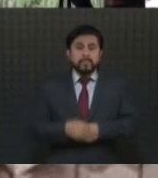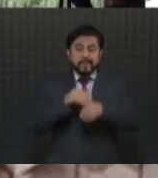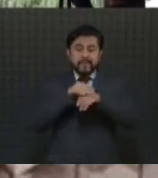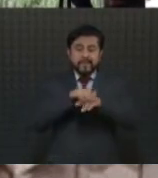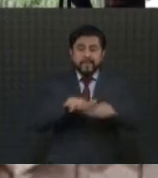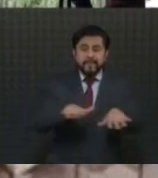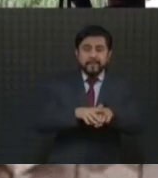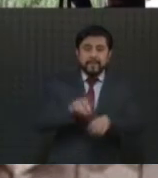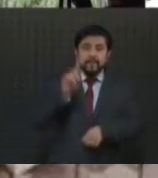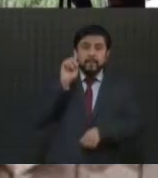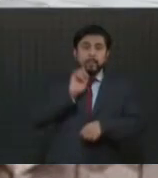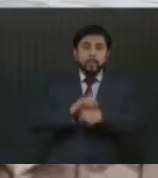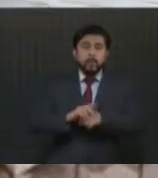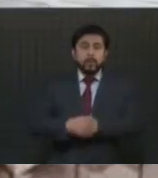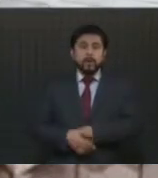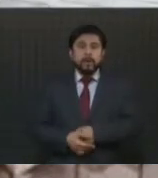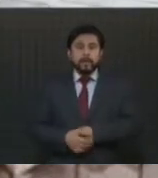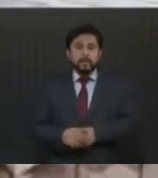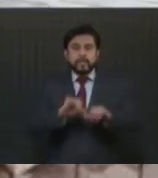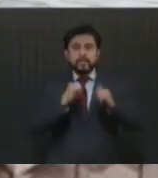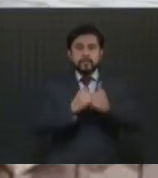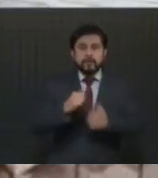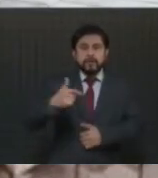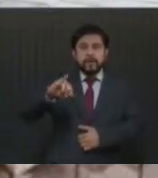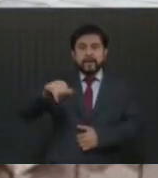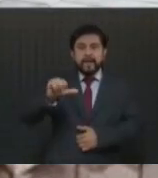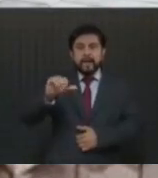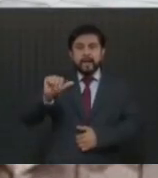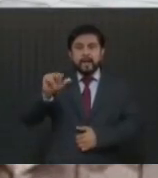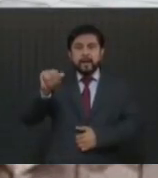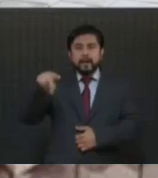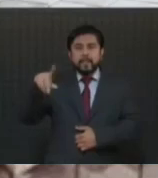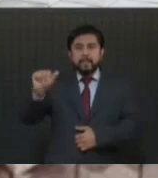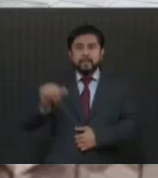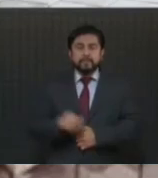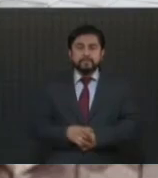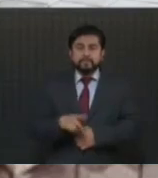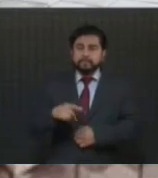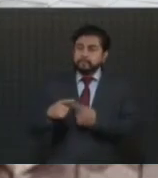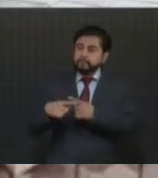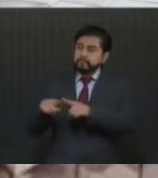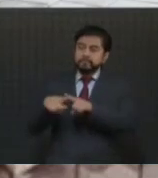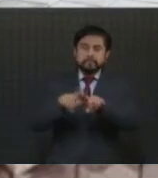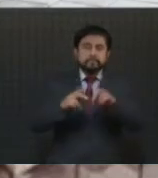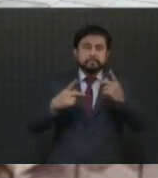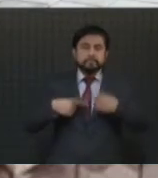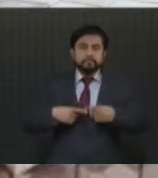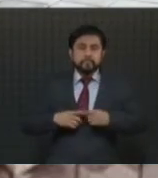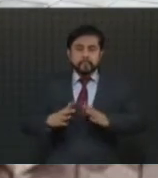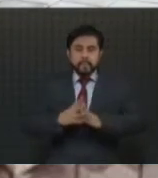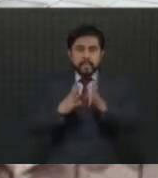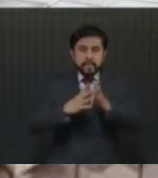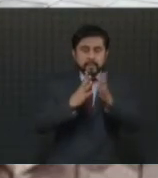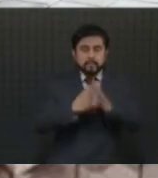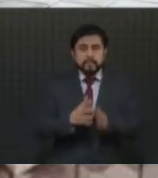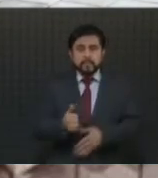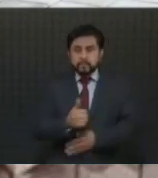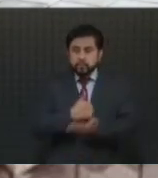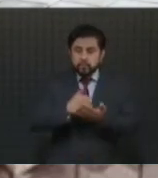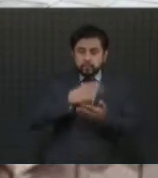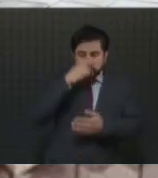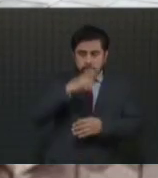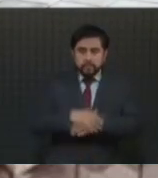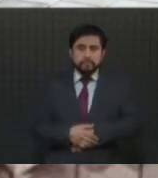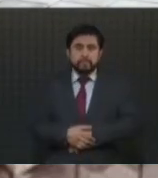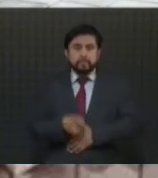Jacaranda. A las y los integrantes de las comisiones de participación comunitaria. A la presidenta de